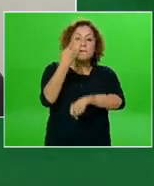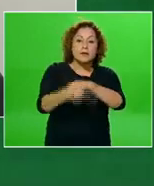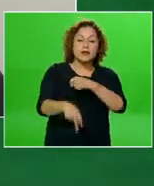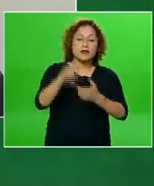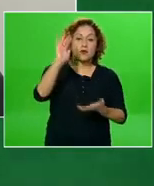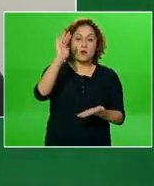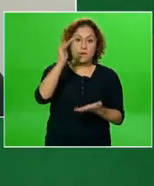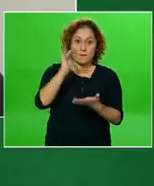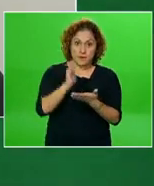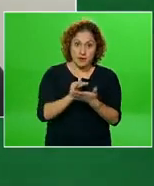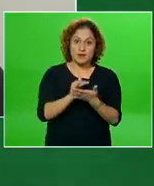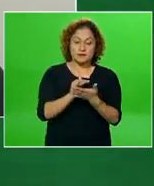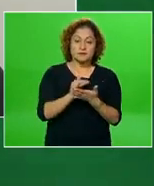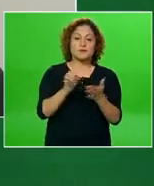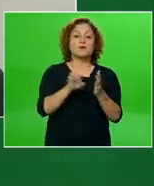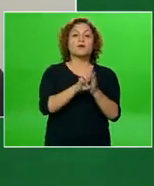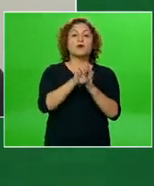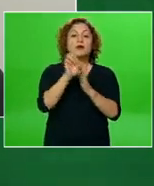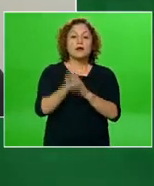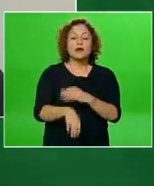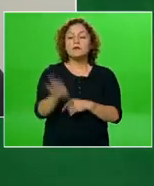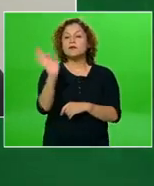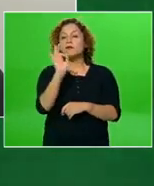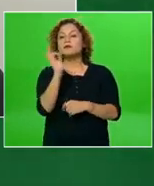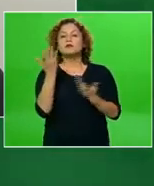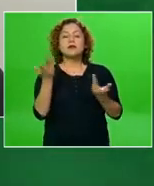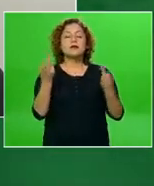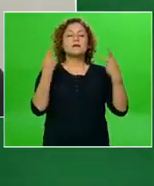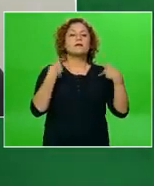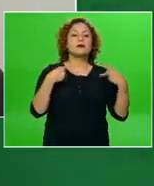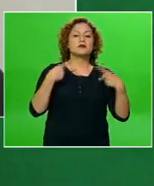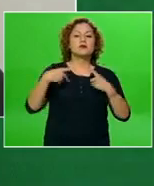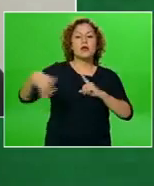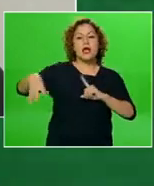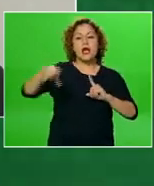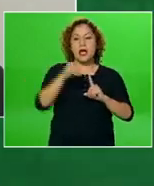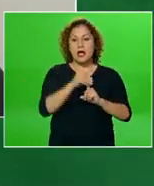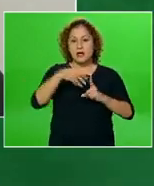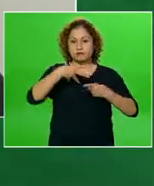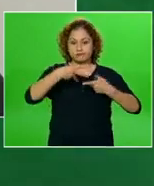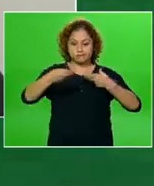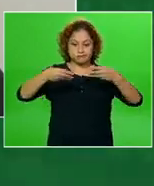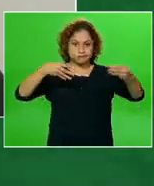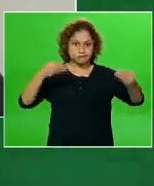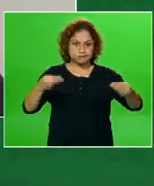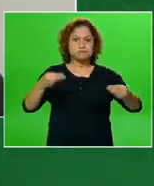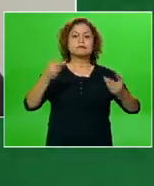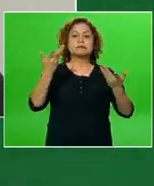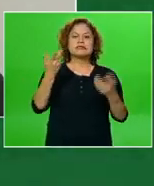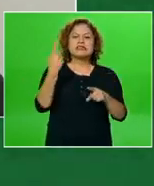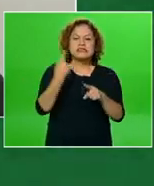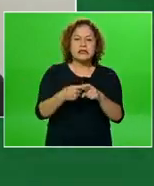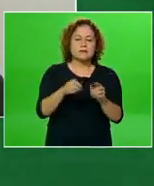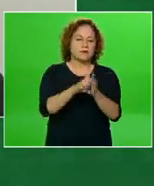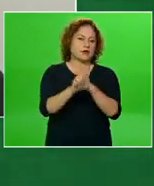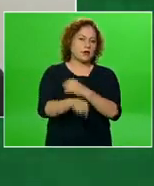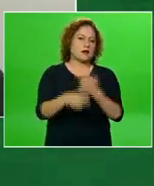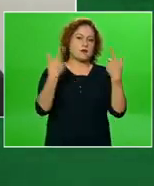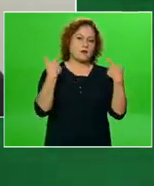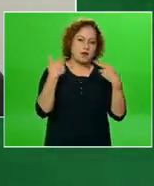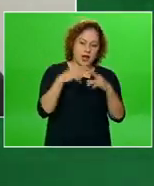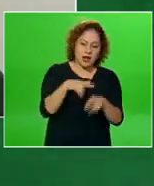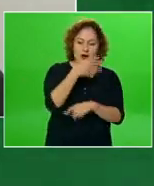momento si se contagiarán todo hablando de maestras maestros que pudieran tener factores de riesgo como los que hemos mencionado